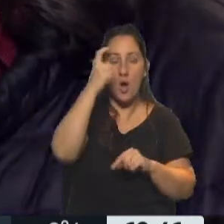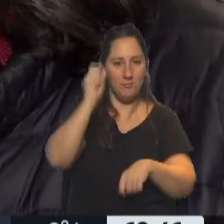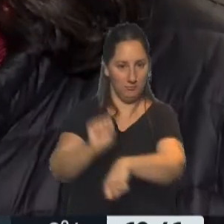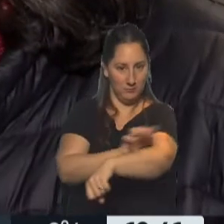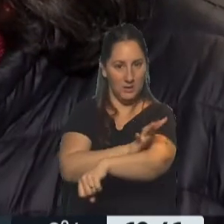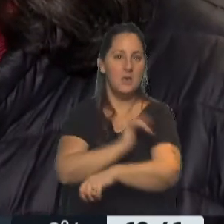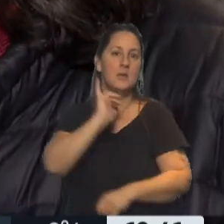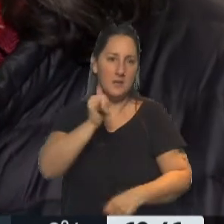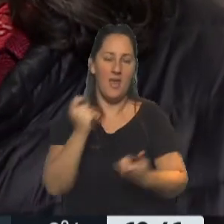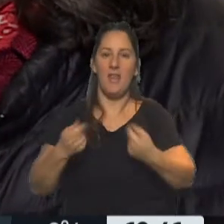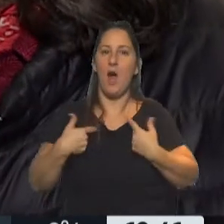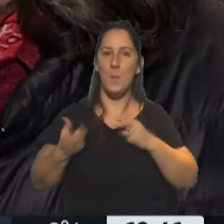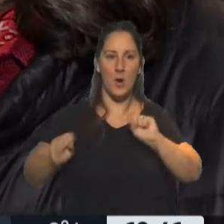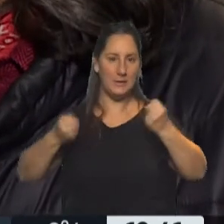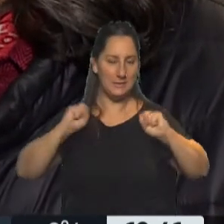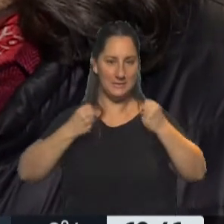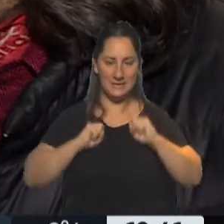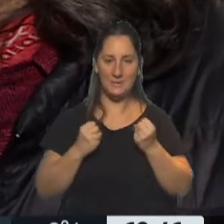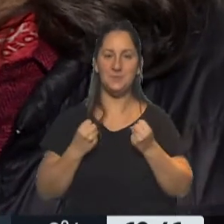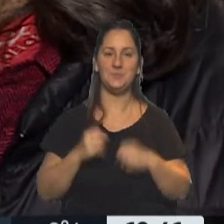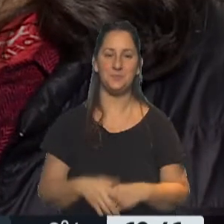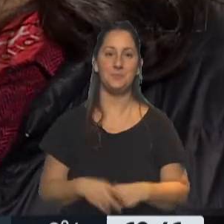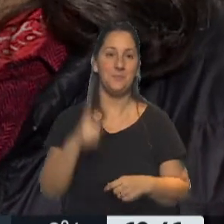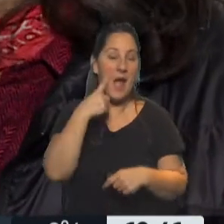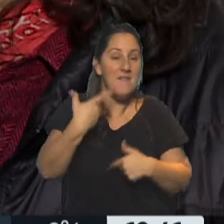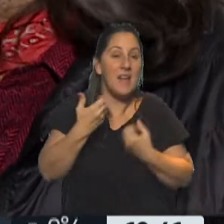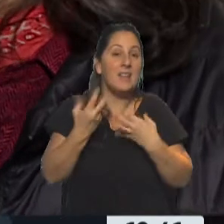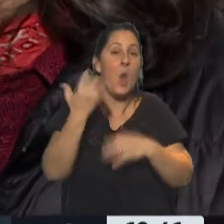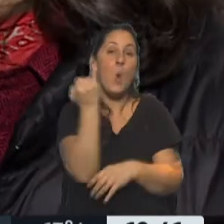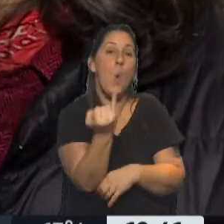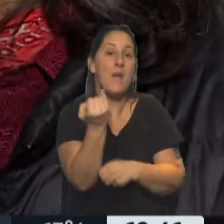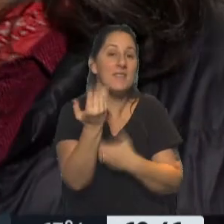una adrenalina que vamos a ver cómo se despliega